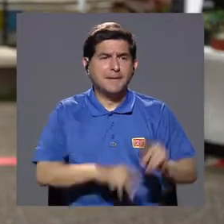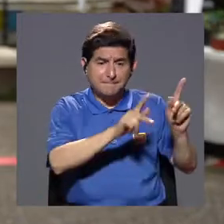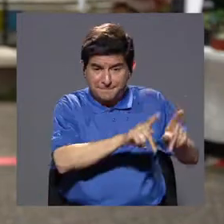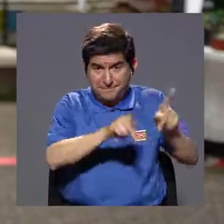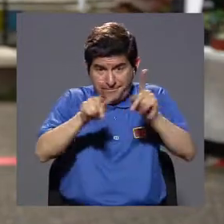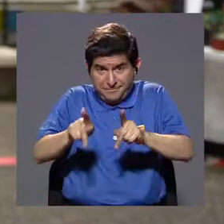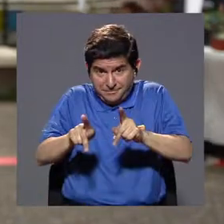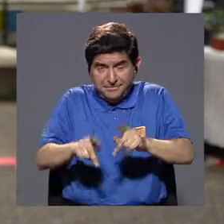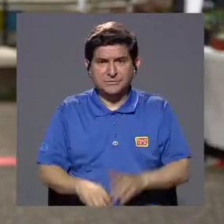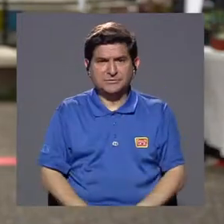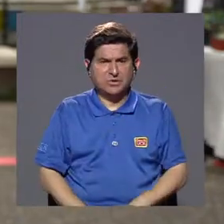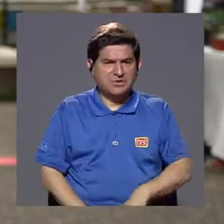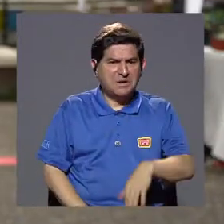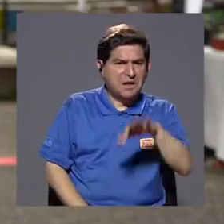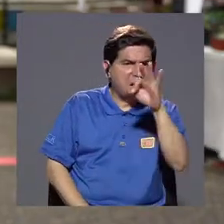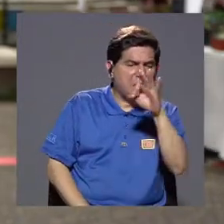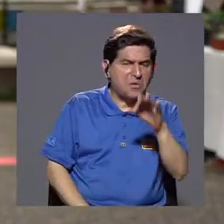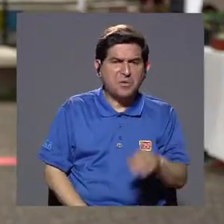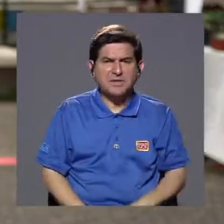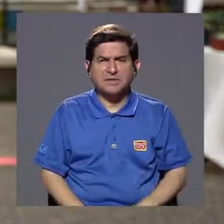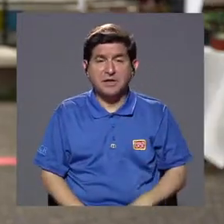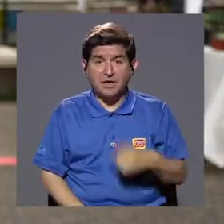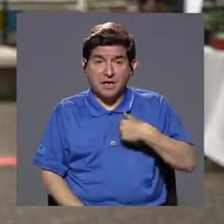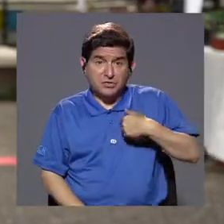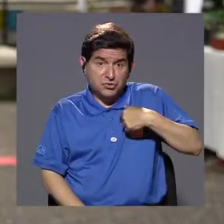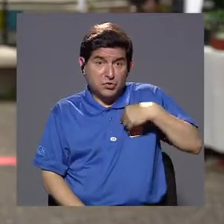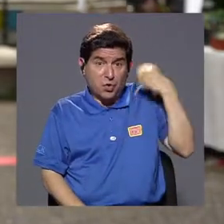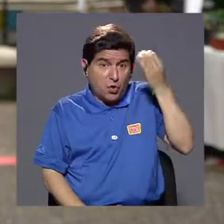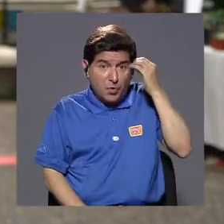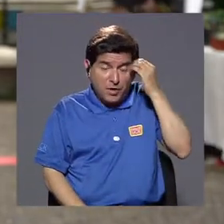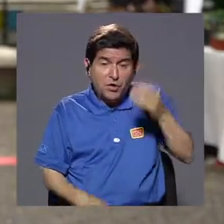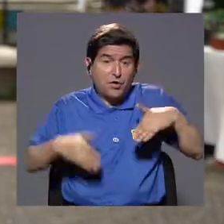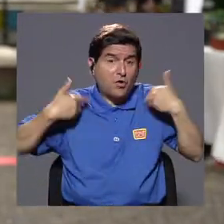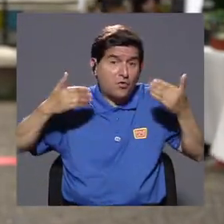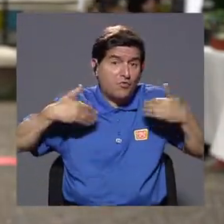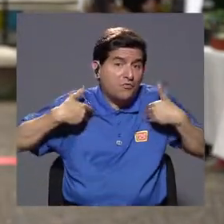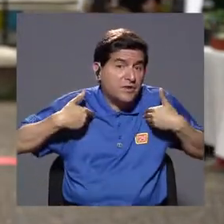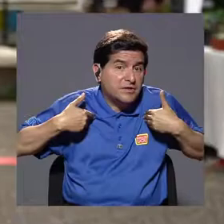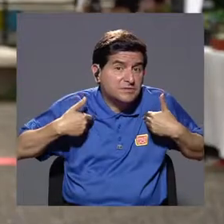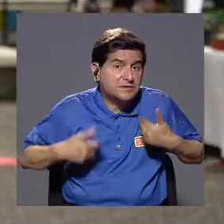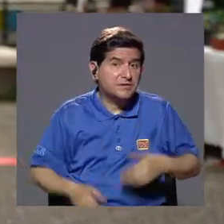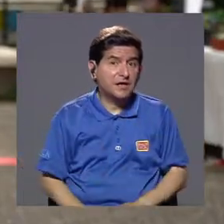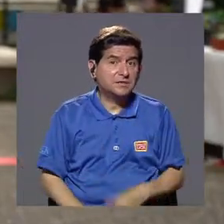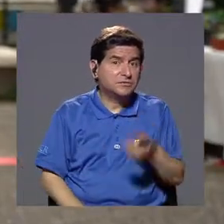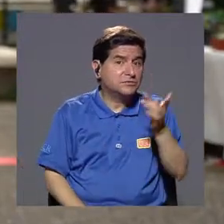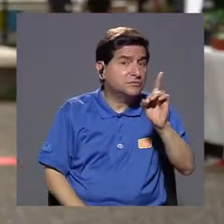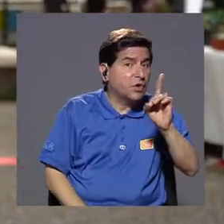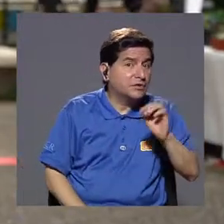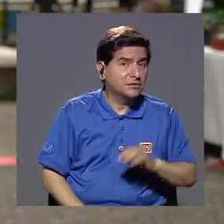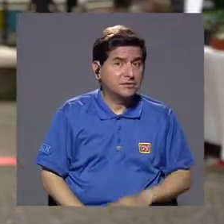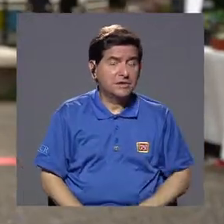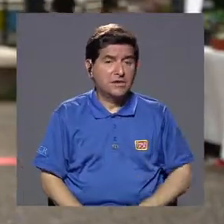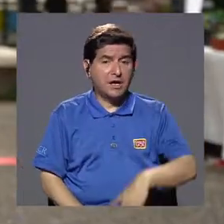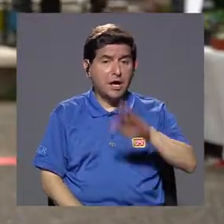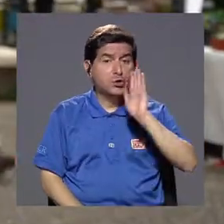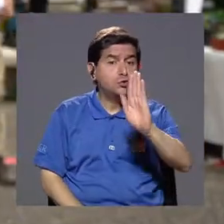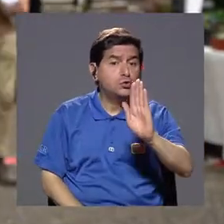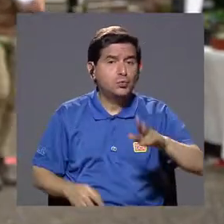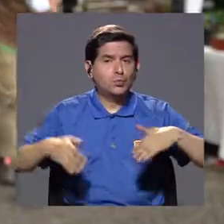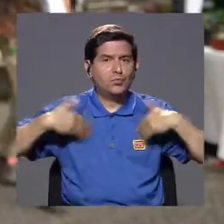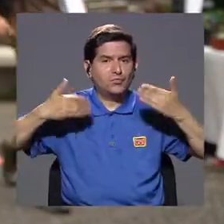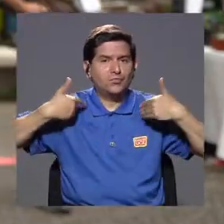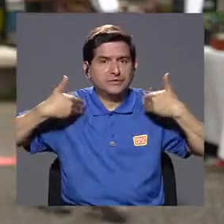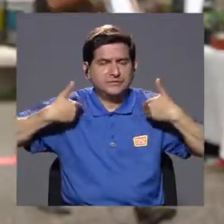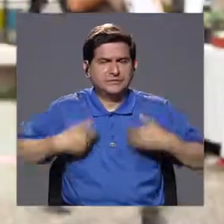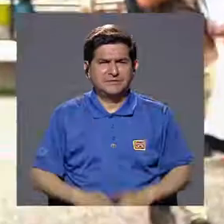por así decirlo las personas encuentran al menos lo que en lo que yo opino la felicidad en su